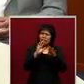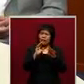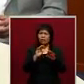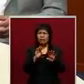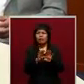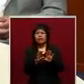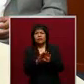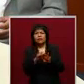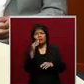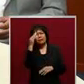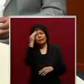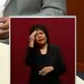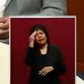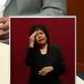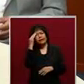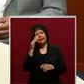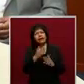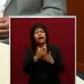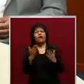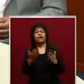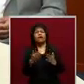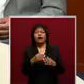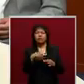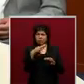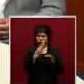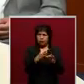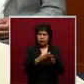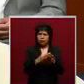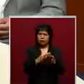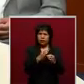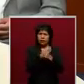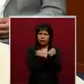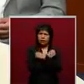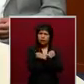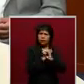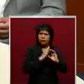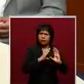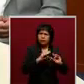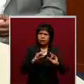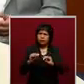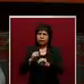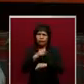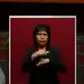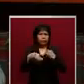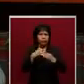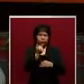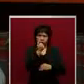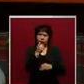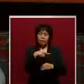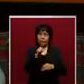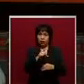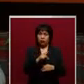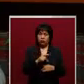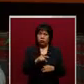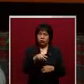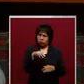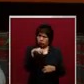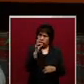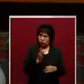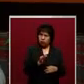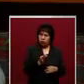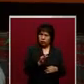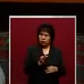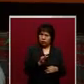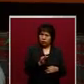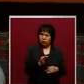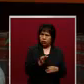que nosotros tenemos que garantizar el derecho a la educación, y la educación, recordemos que tiene que ser aceptable,